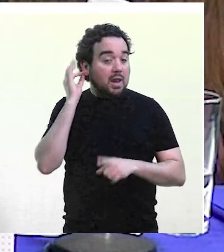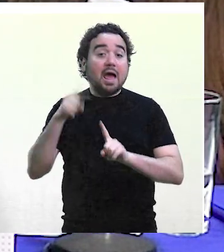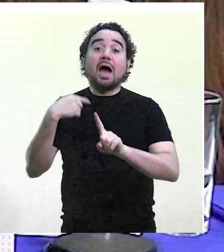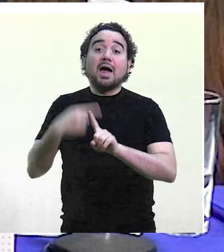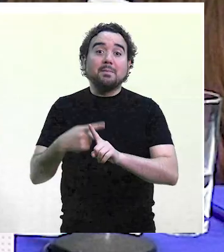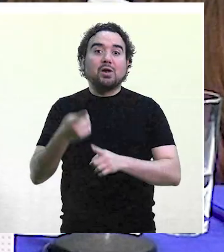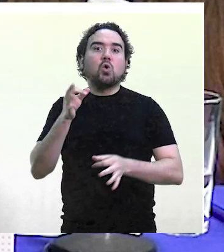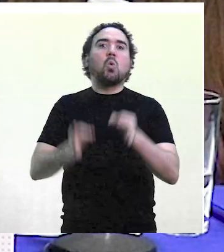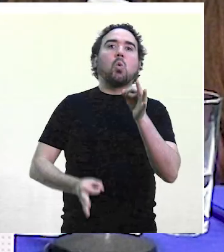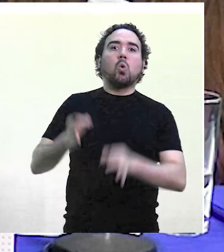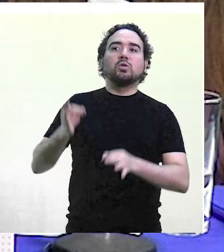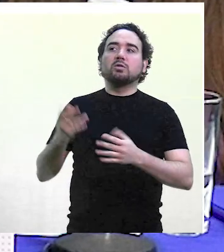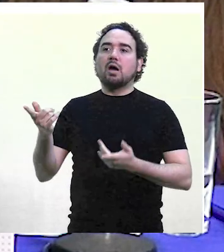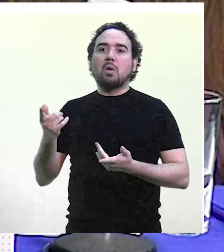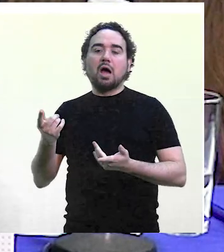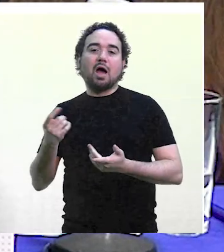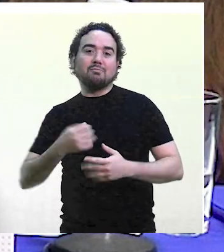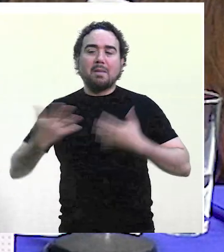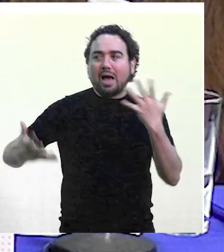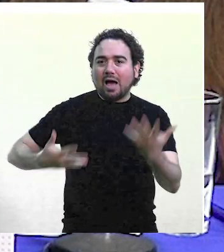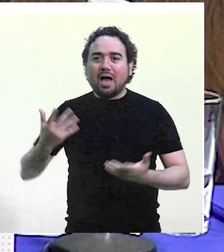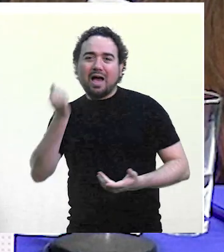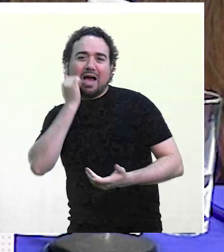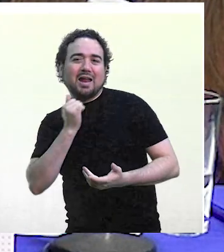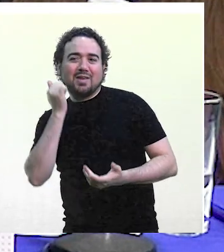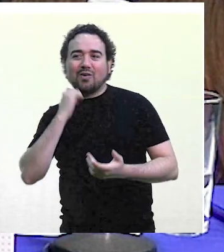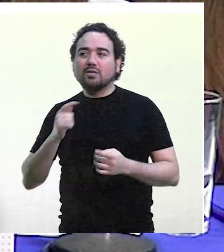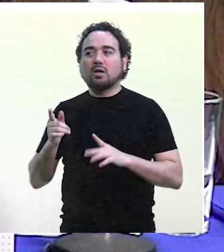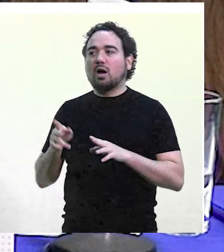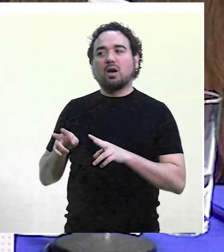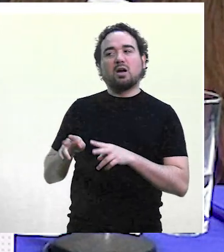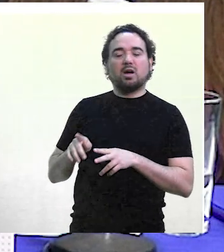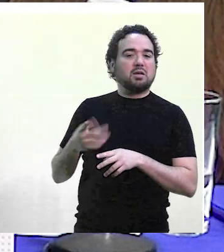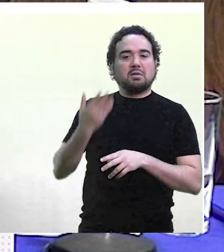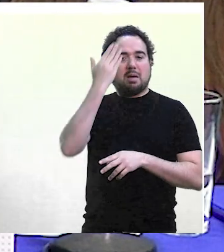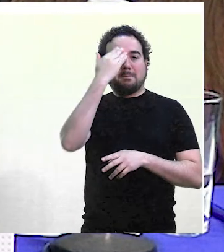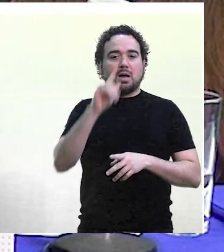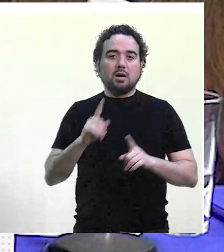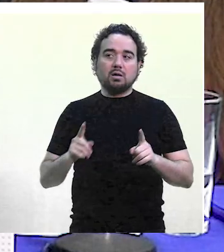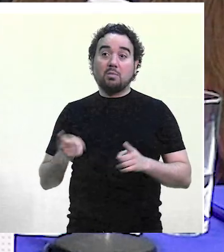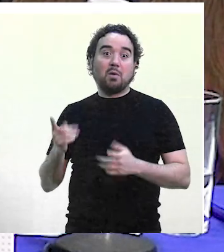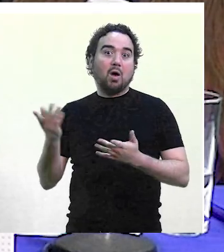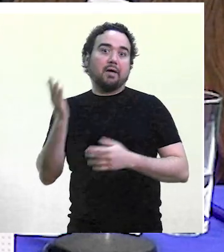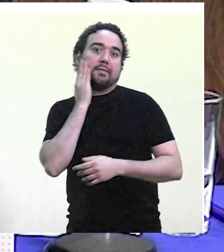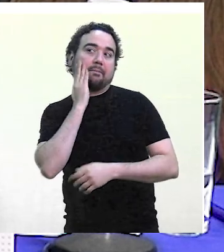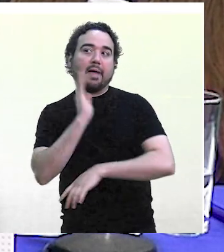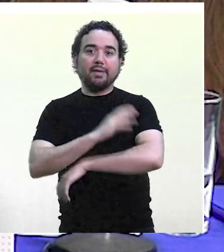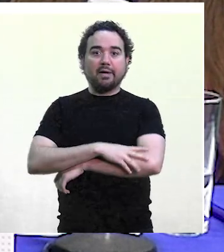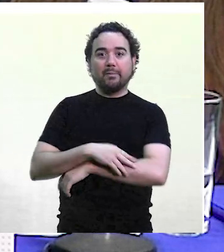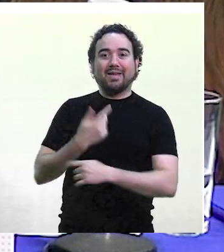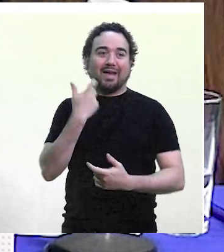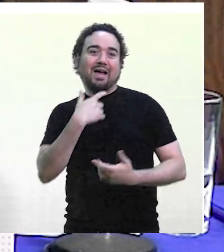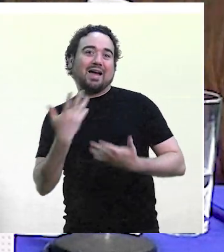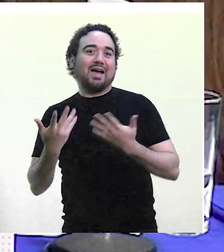mujeres. Y ojalá que además no nos juzguemos por ser carismáticas, tiernas. O sea, hemos visto a Bachelet o ahora a Janet Jara, que